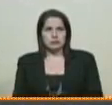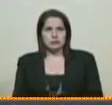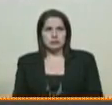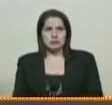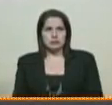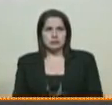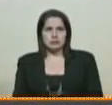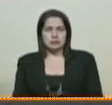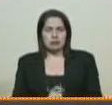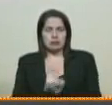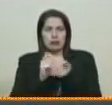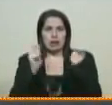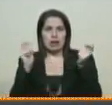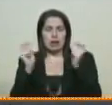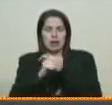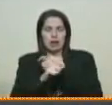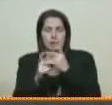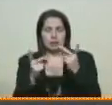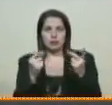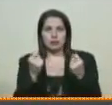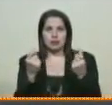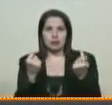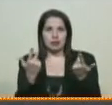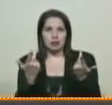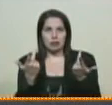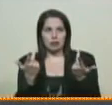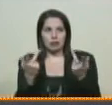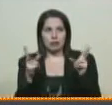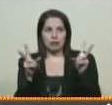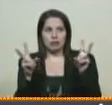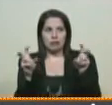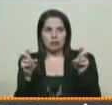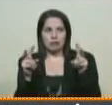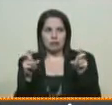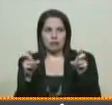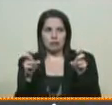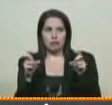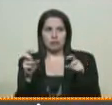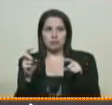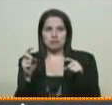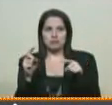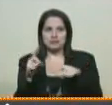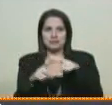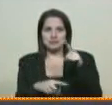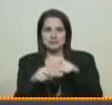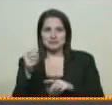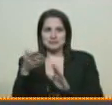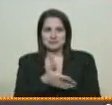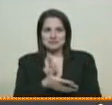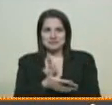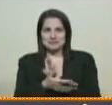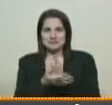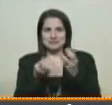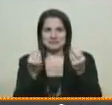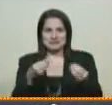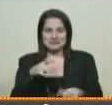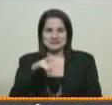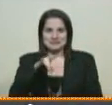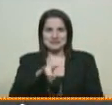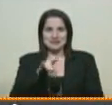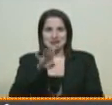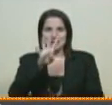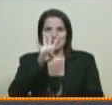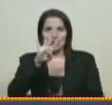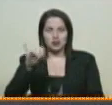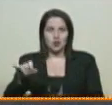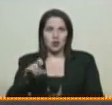Una reconversión monetaria que va a iniciarse desde el propio lunes 4 de